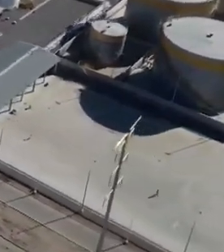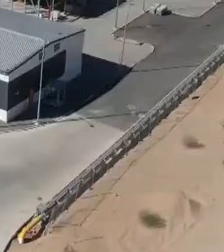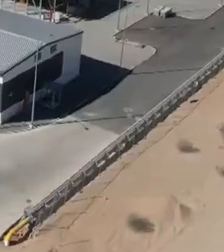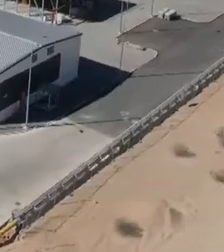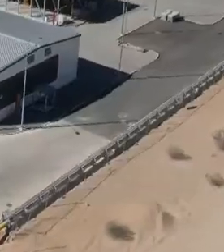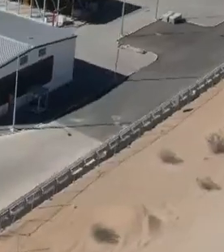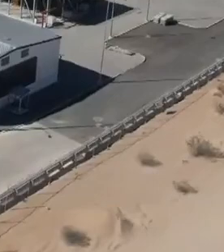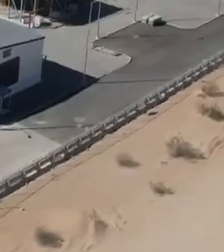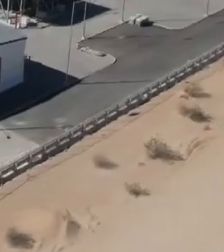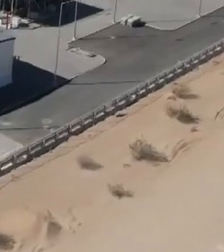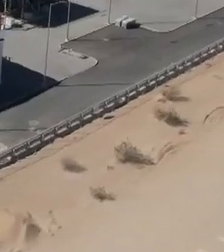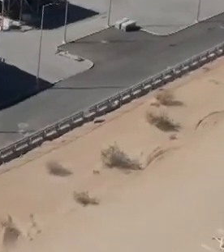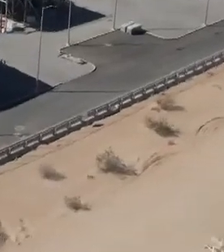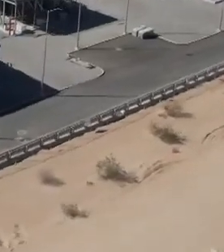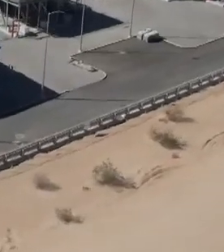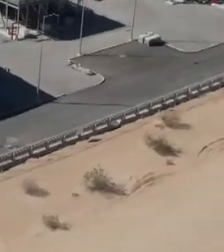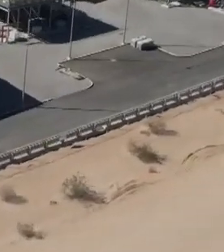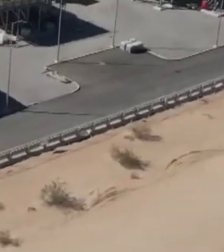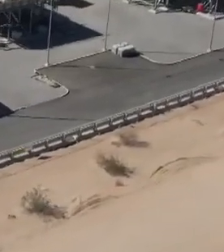Y Altar.